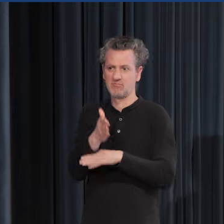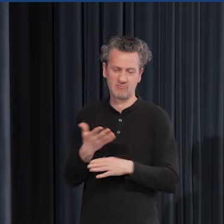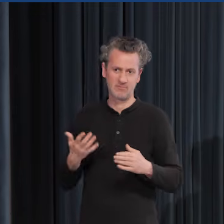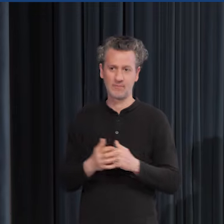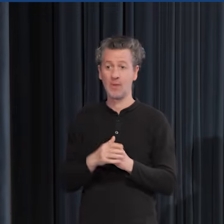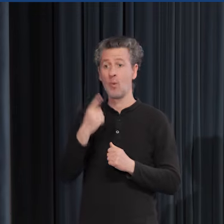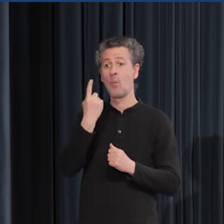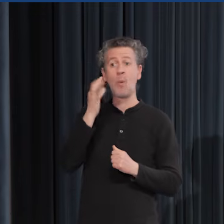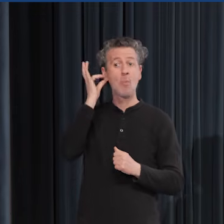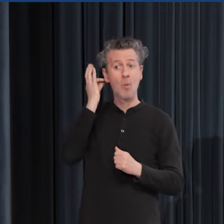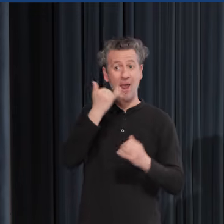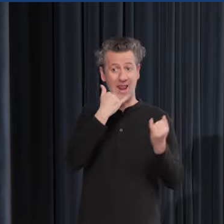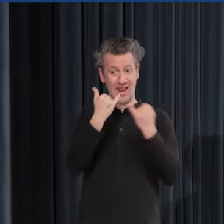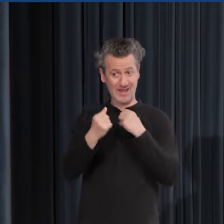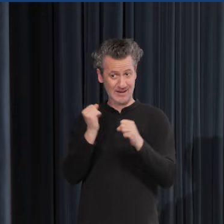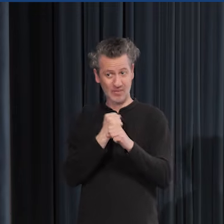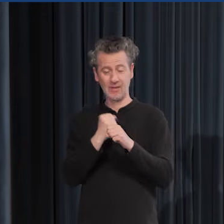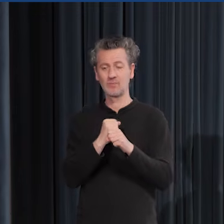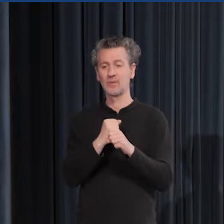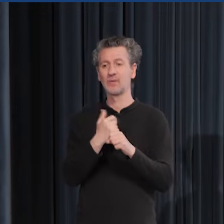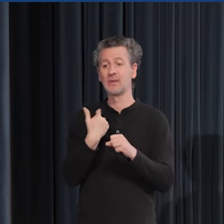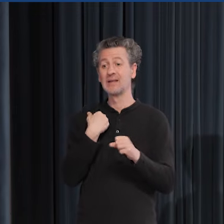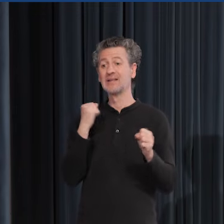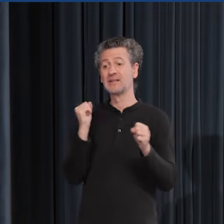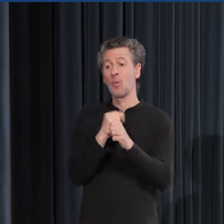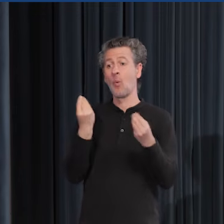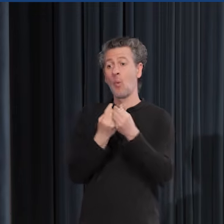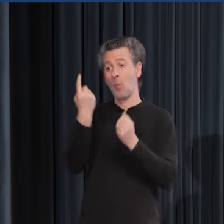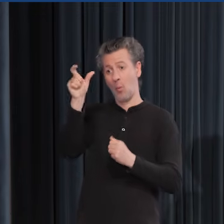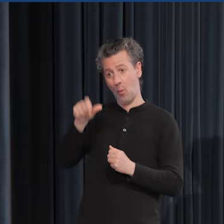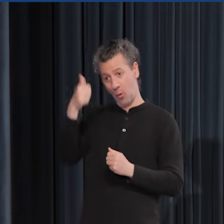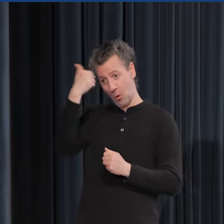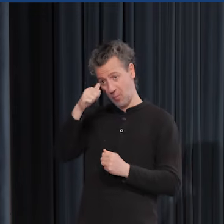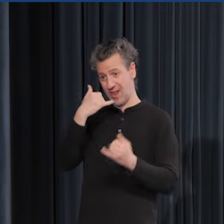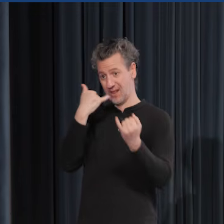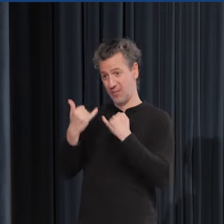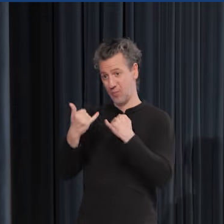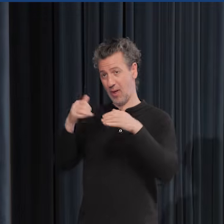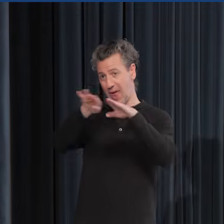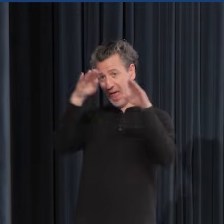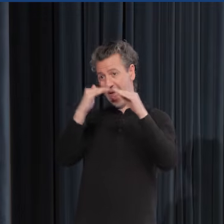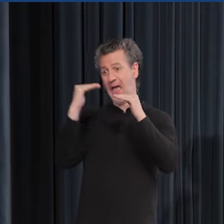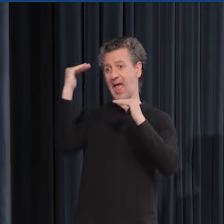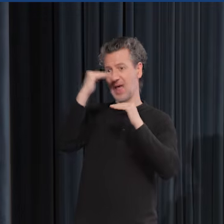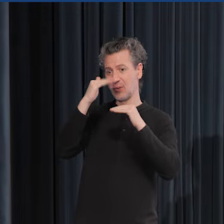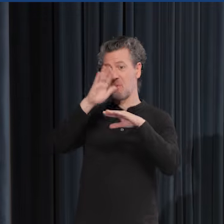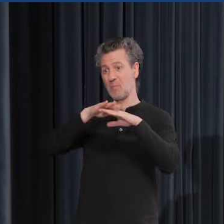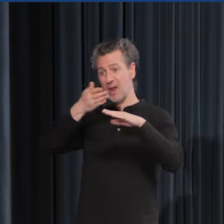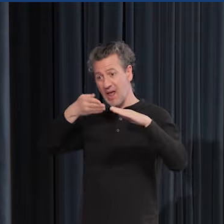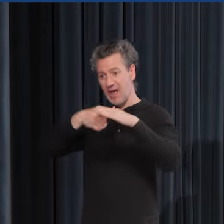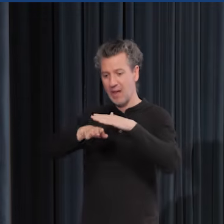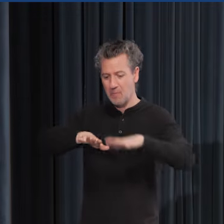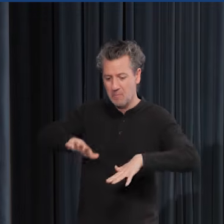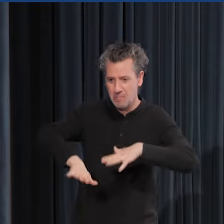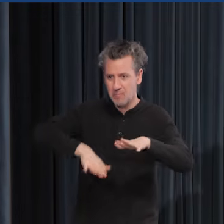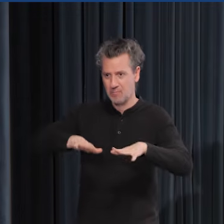una electricista que decía: trabajé con un electricista en una obra en un ático. Para acceder teníamos que arrastrarnos a 4